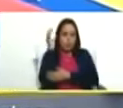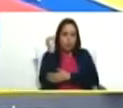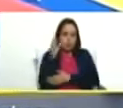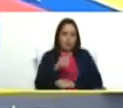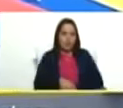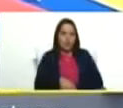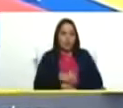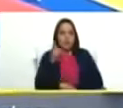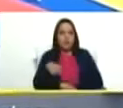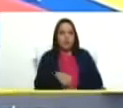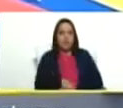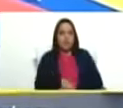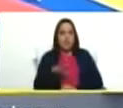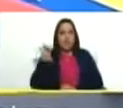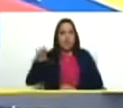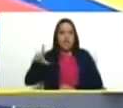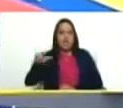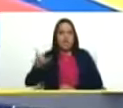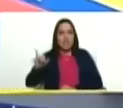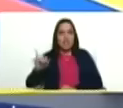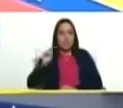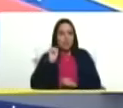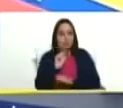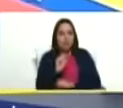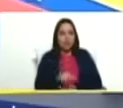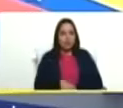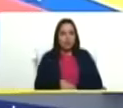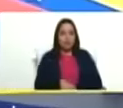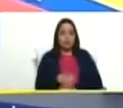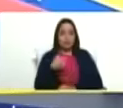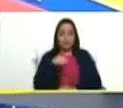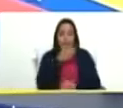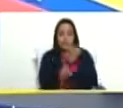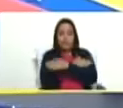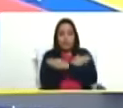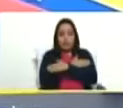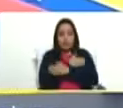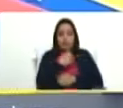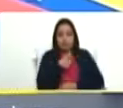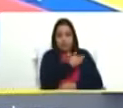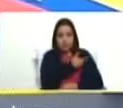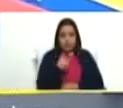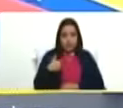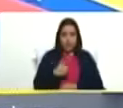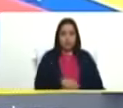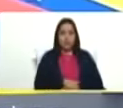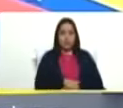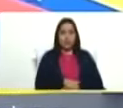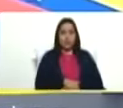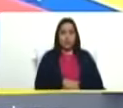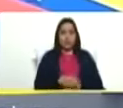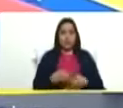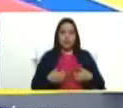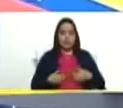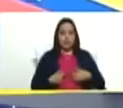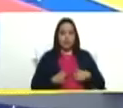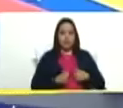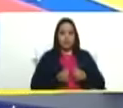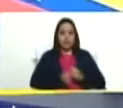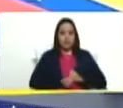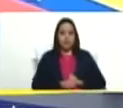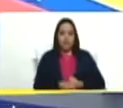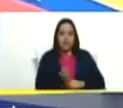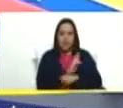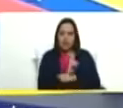el helipunto por si acaso. ¿Ah? Los felicito. Yo quisiera que las compañeras Conversadito,